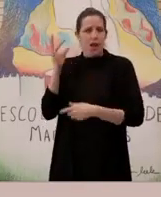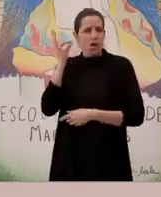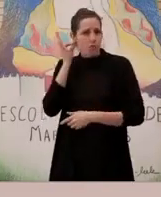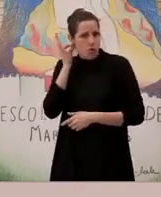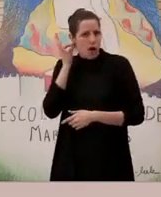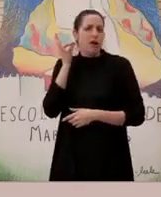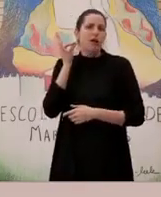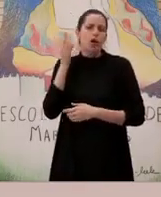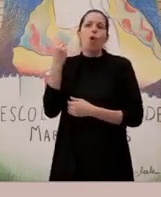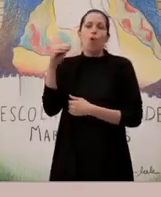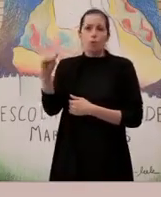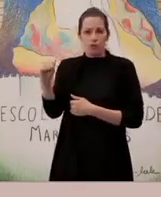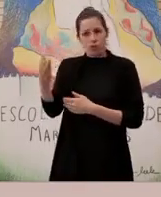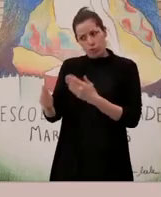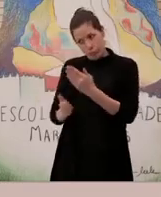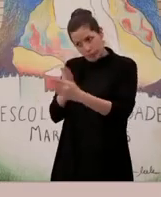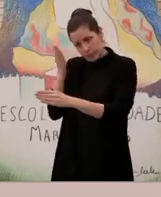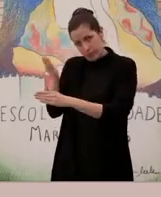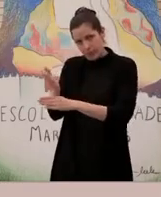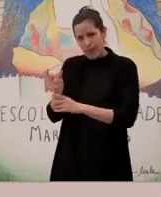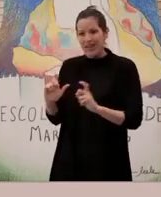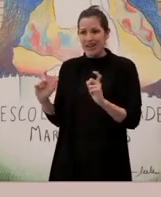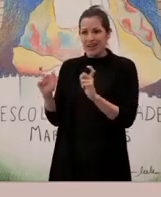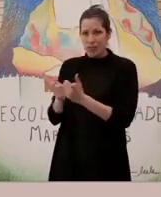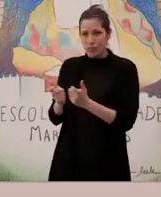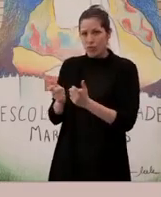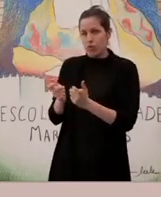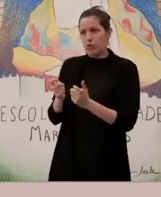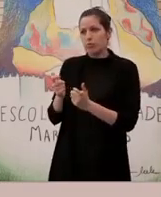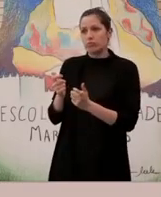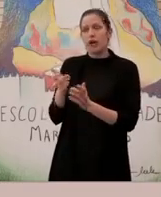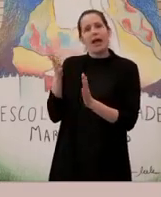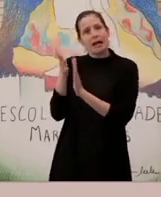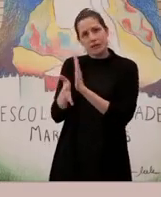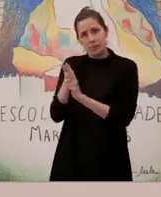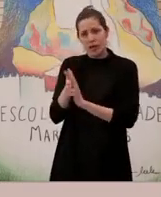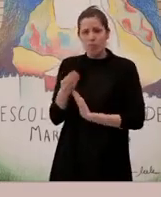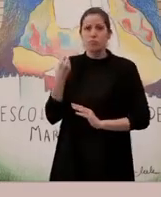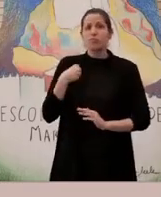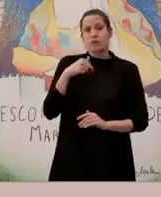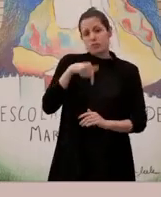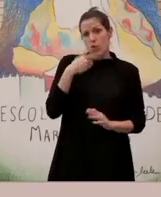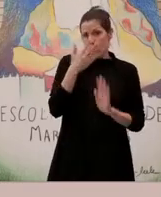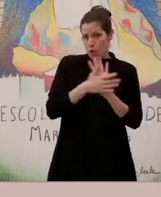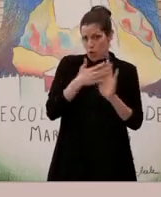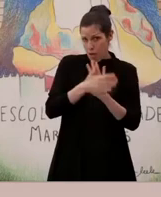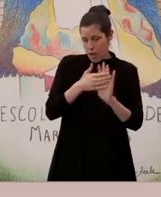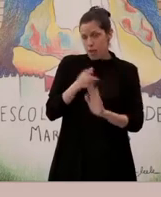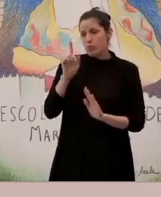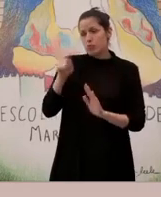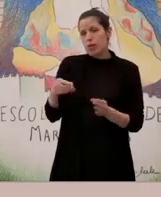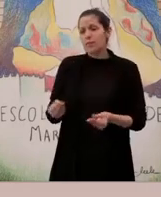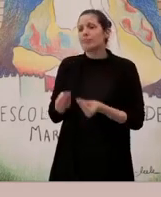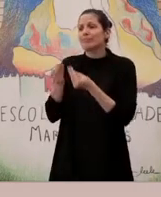fuimos a explicar más o menos que estamos hablando eche te llevamos un librillo de nuevo contrato social